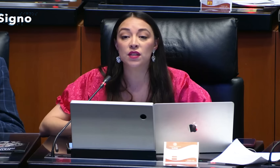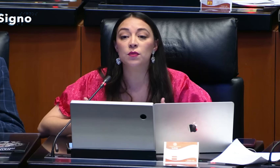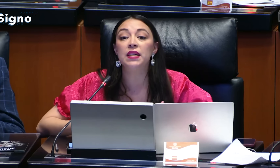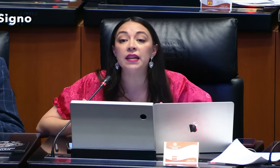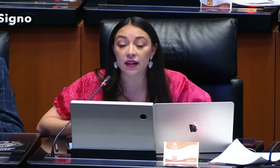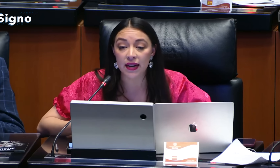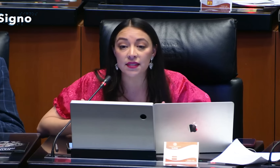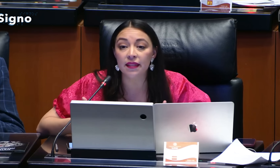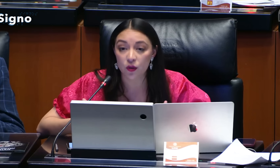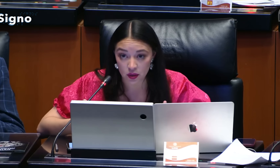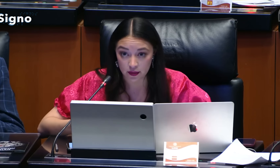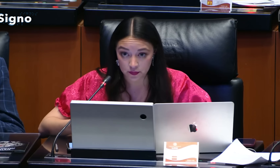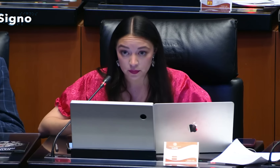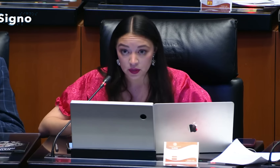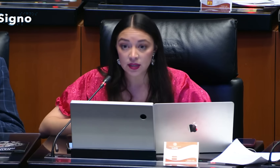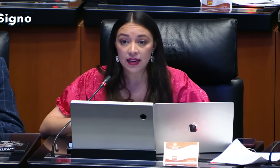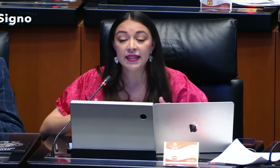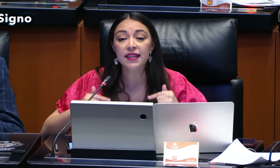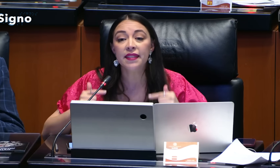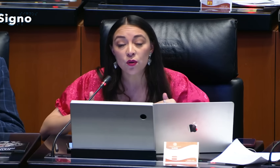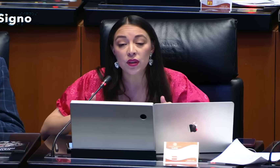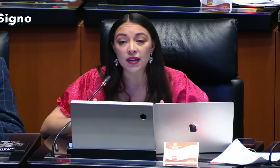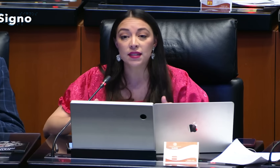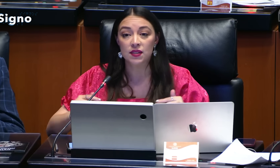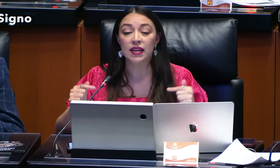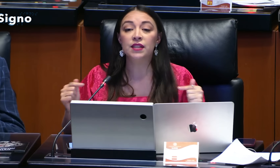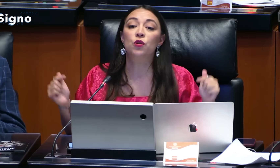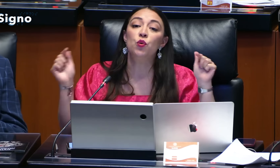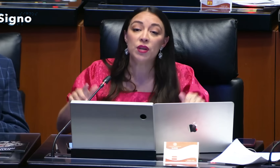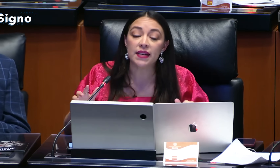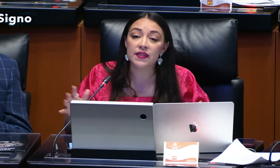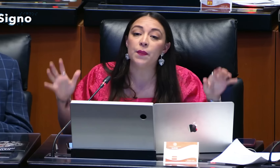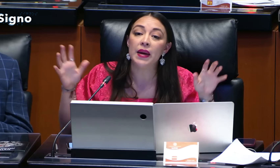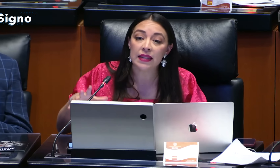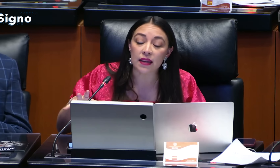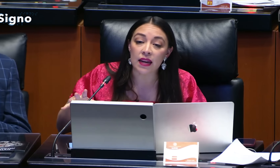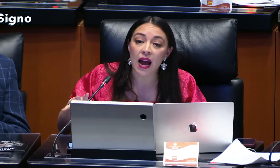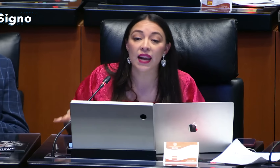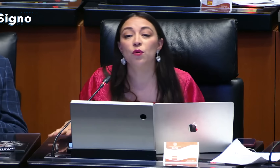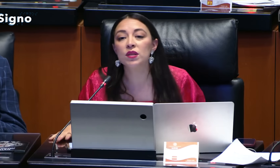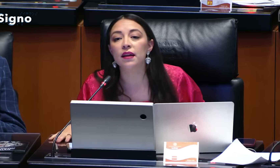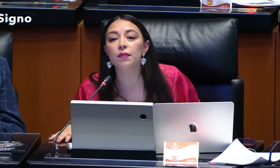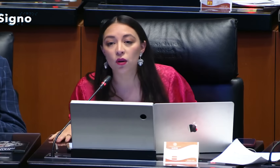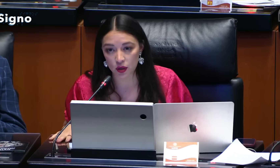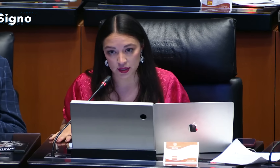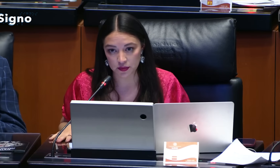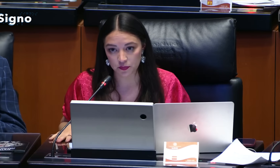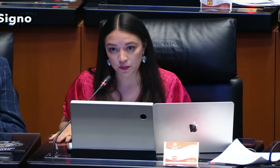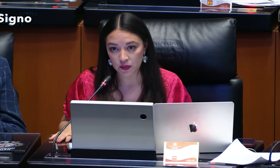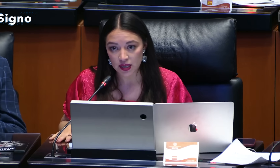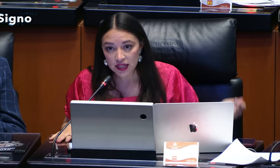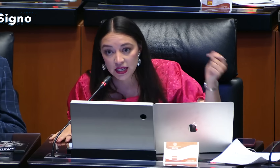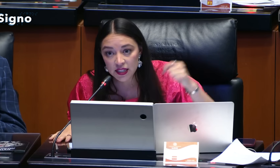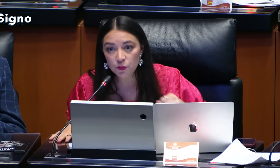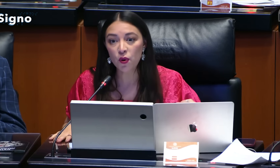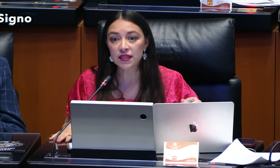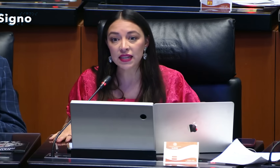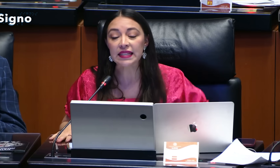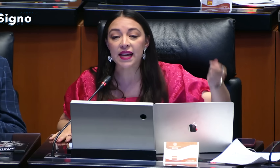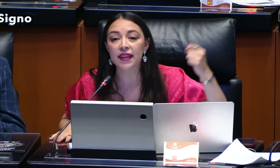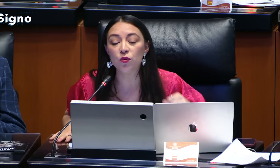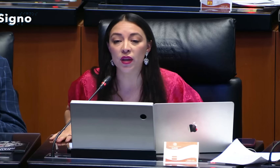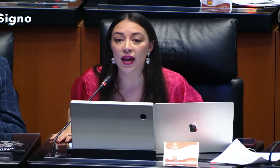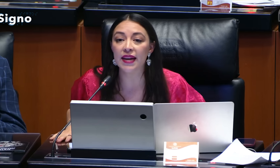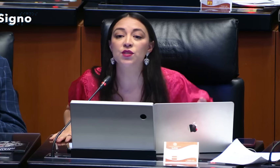para recibir esa deuda se incluye, se mete a la bolsa de valores. Y